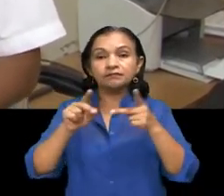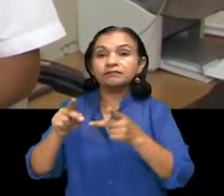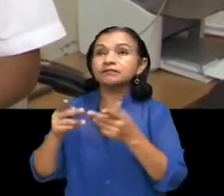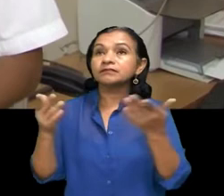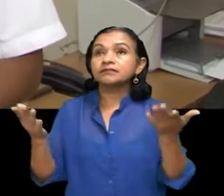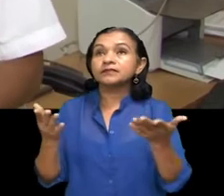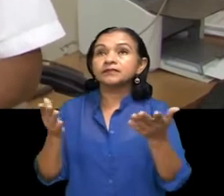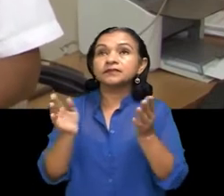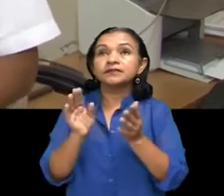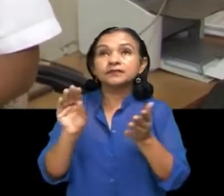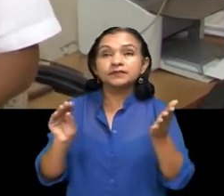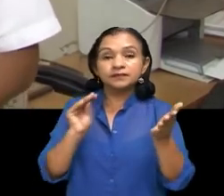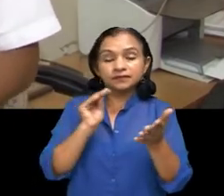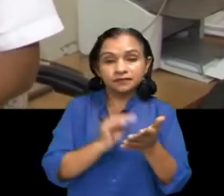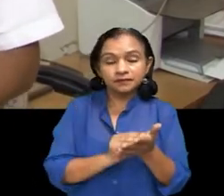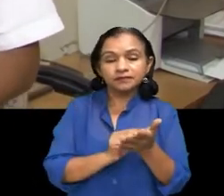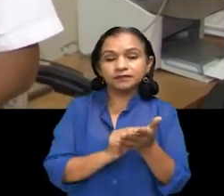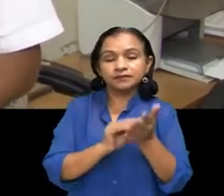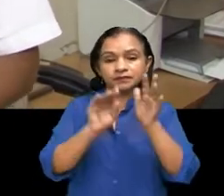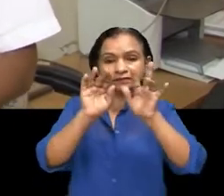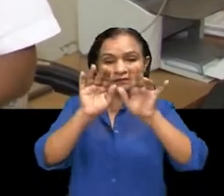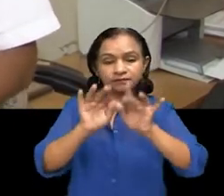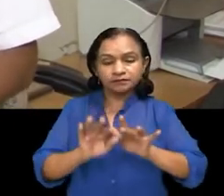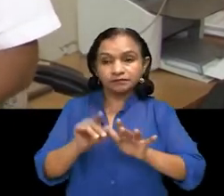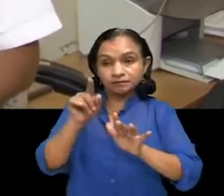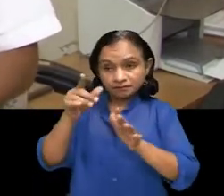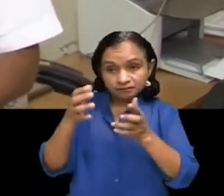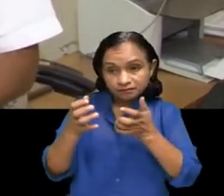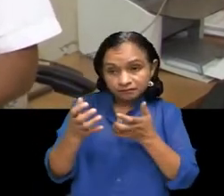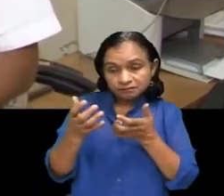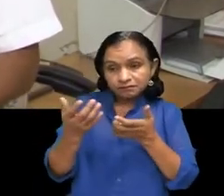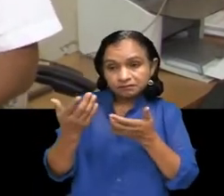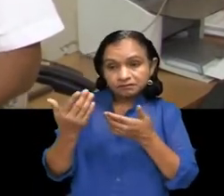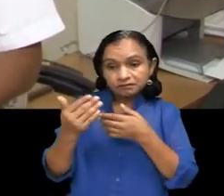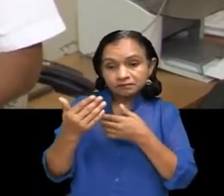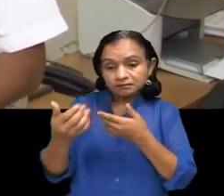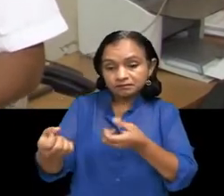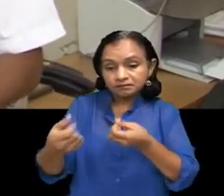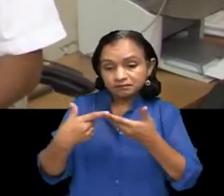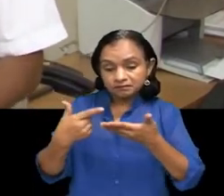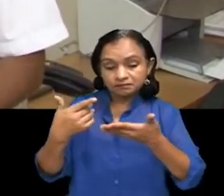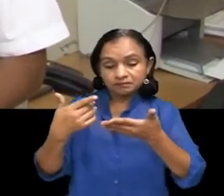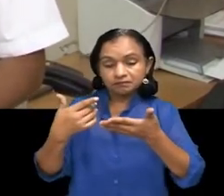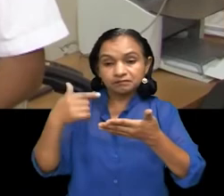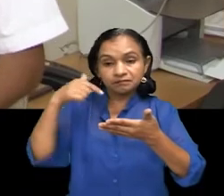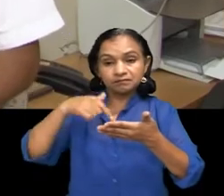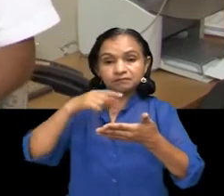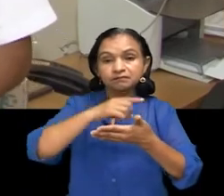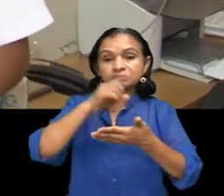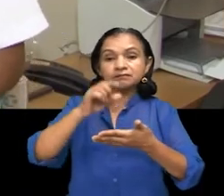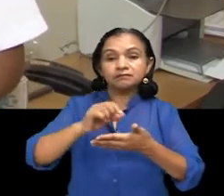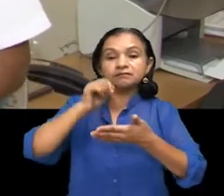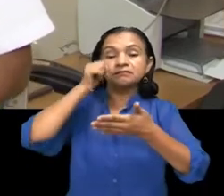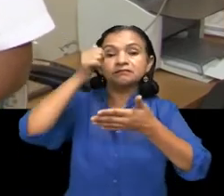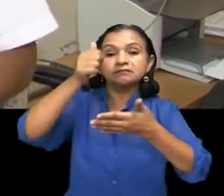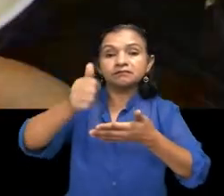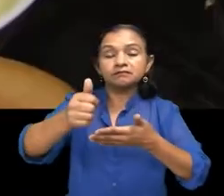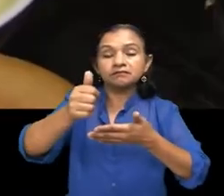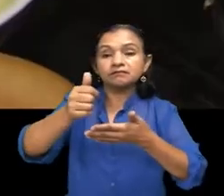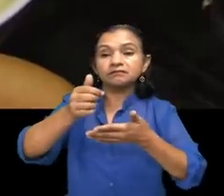que los incorporamos en nuestra aplicación. Usted hace su pedido, nosotros recibimos el pedido del día de hoy, nosotros lo llevamos al día